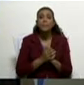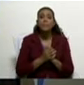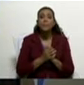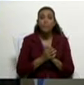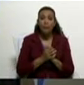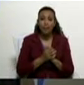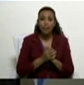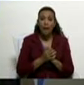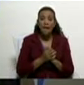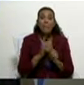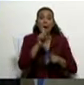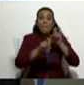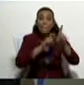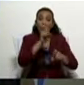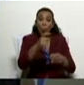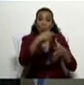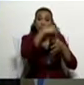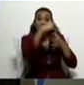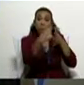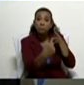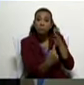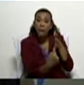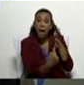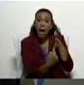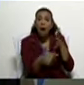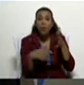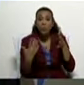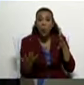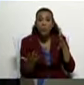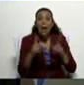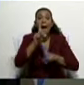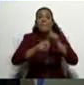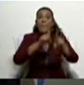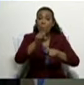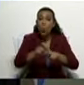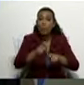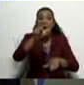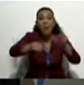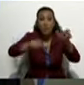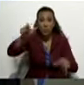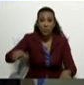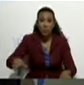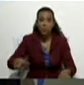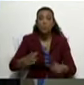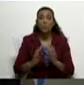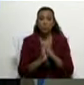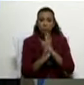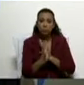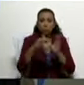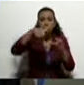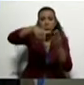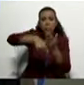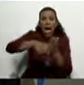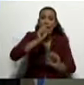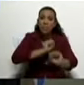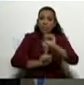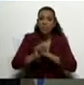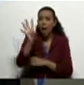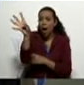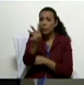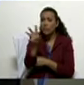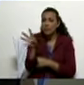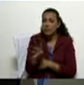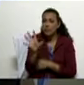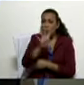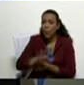Venezuela, las preguntas que se formularán en el referendo consultivo en defensa de la